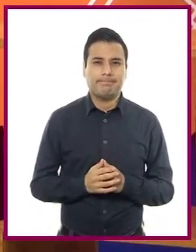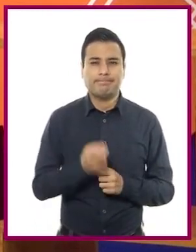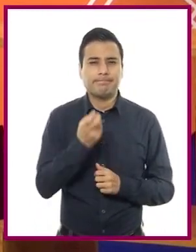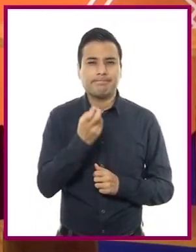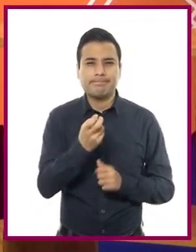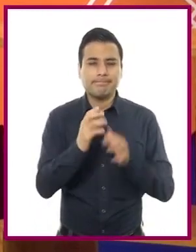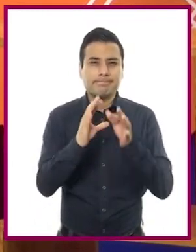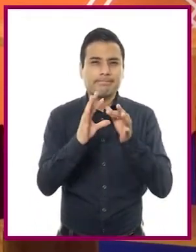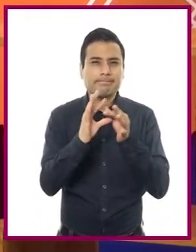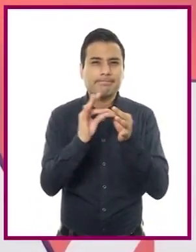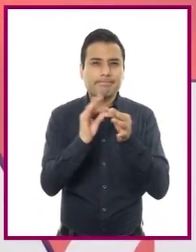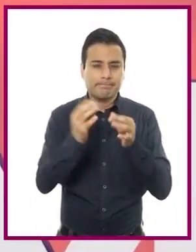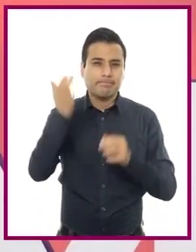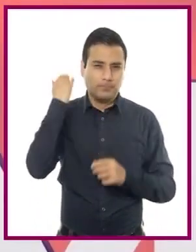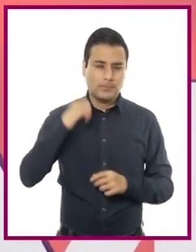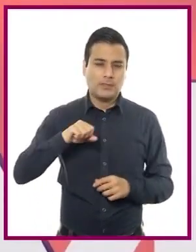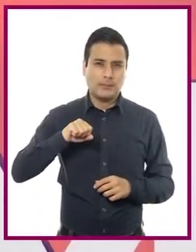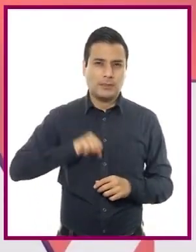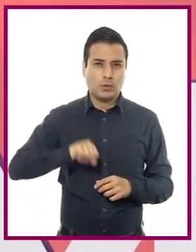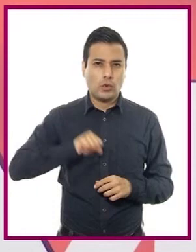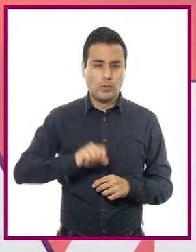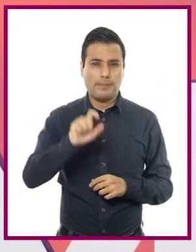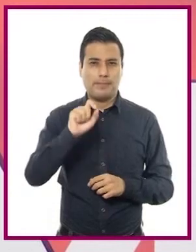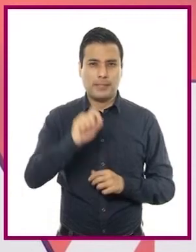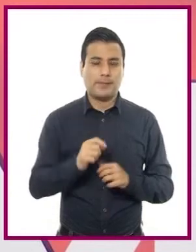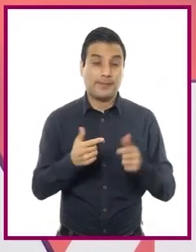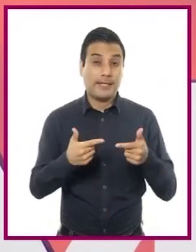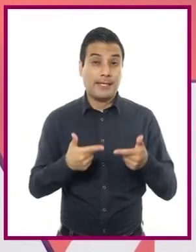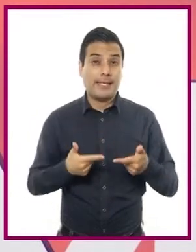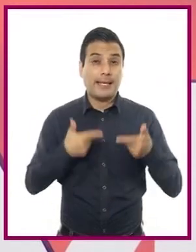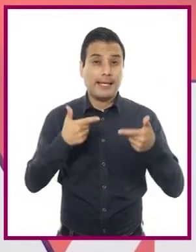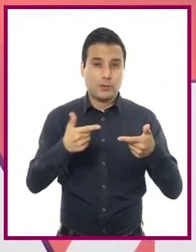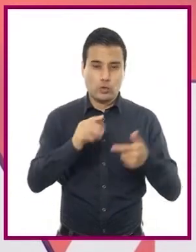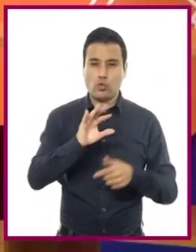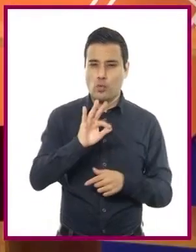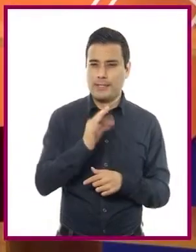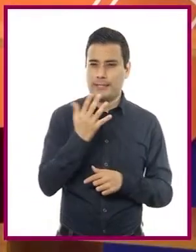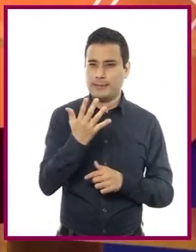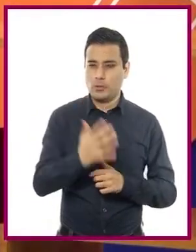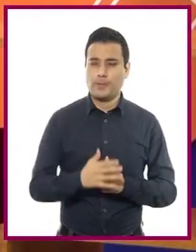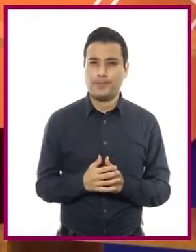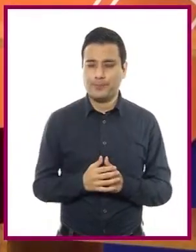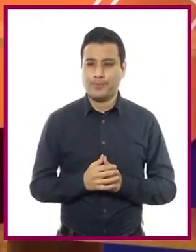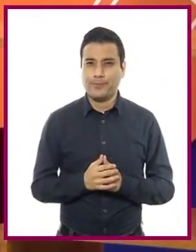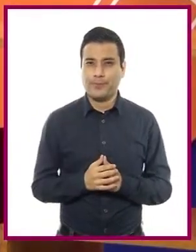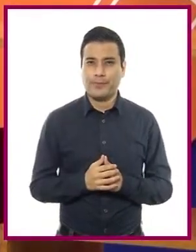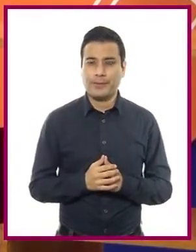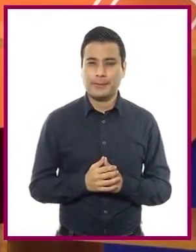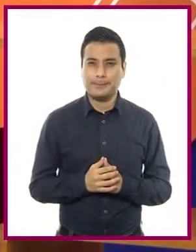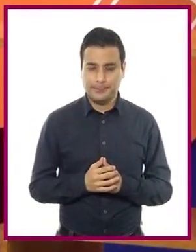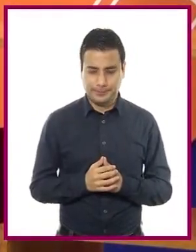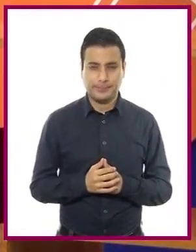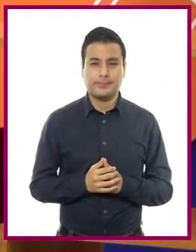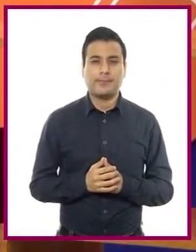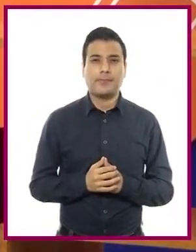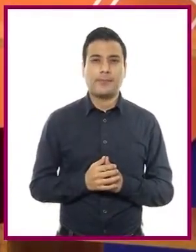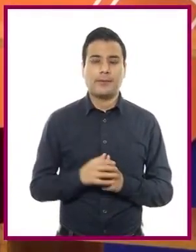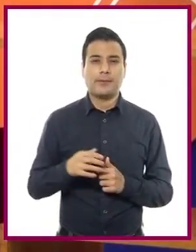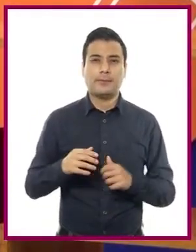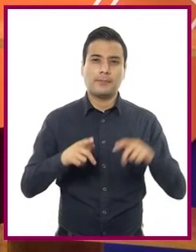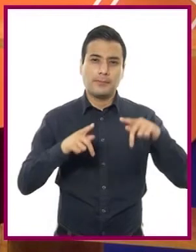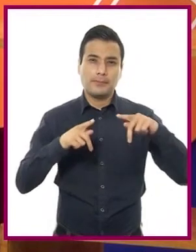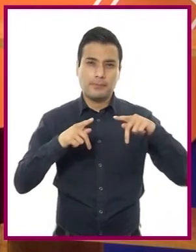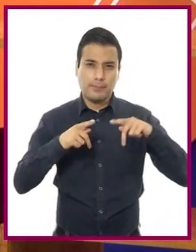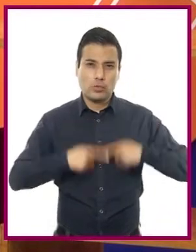forma parte del siglo XX, pertenece a la generación del 45, la cual modificó la forma de pensar